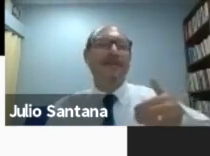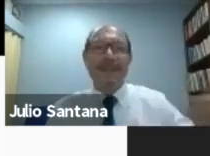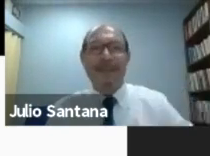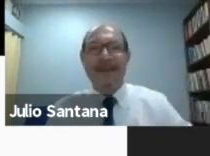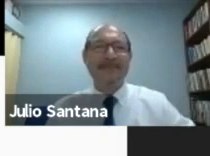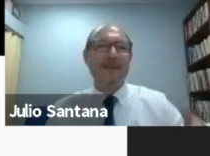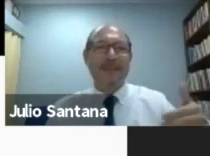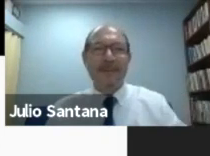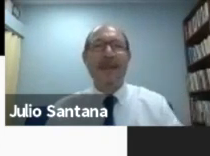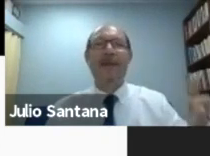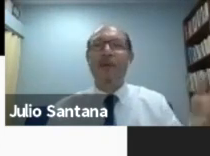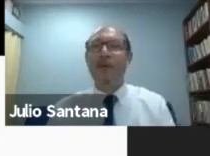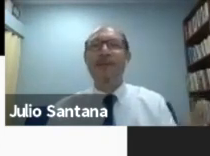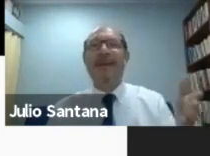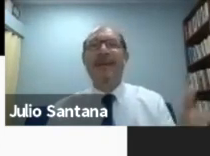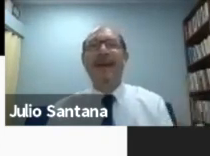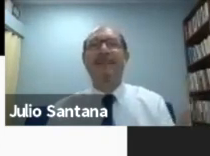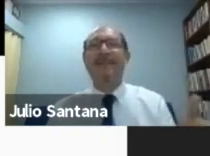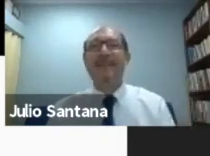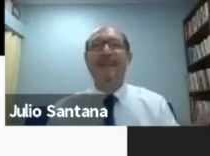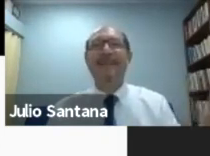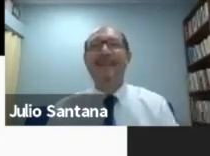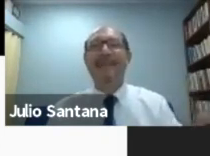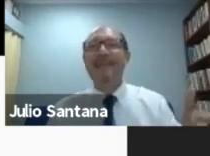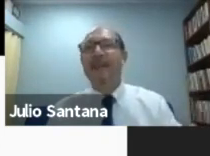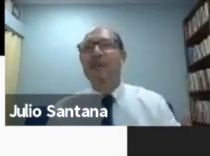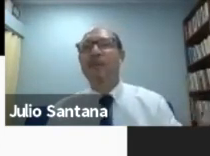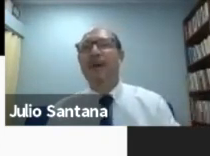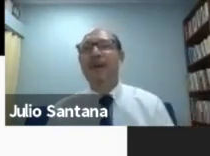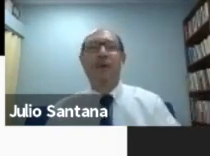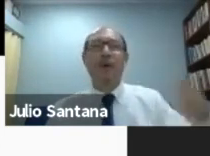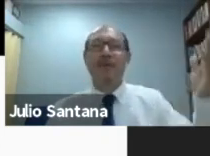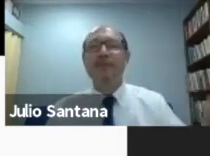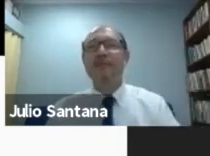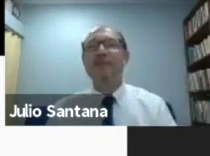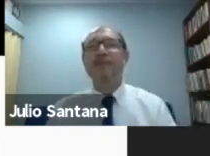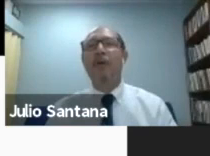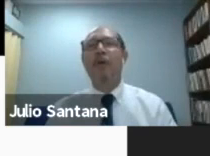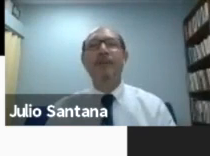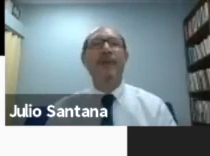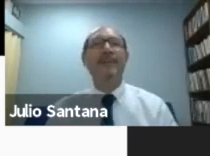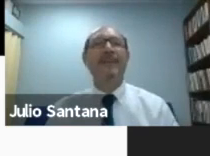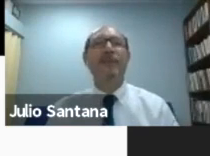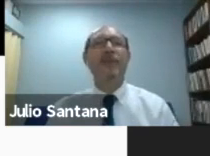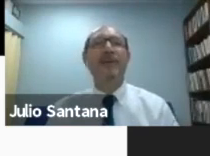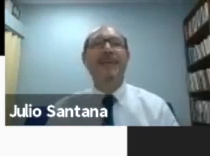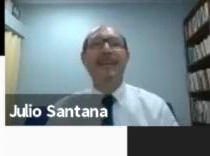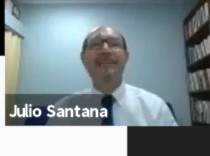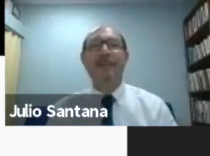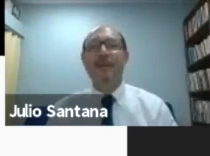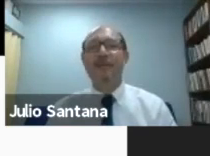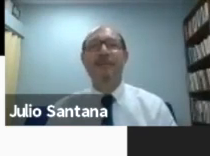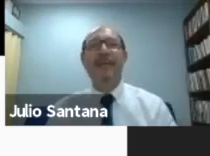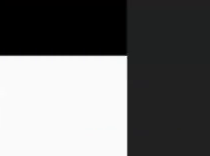en diferentes países: Guatemala, Colombia, Canadá, Brasil, Argentina, Chile, Cuba, otros. Otras organizaciones y